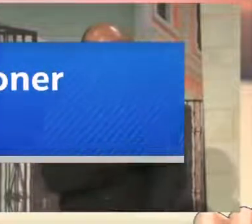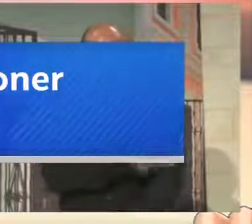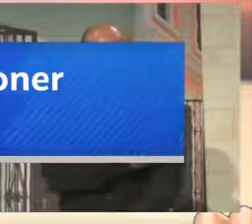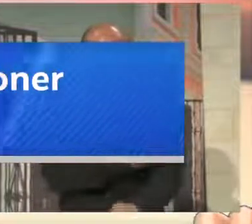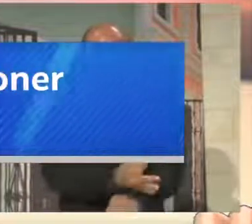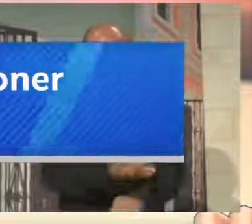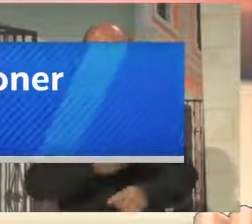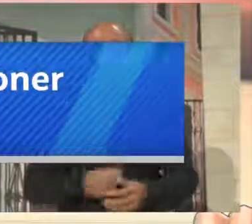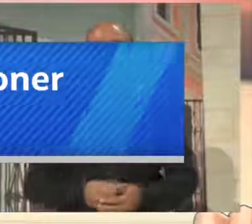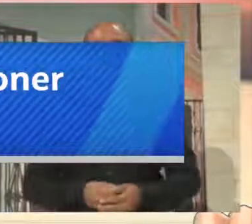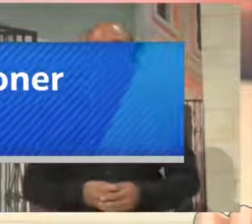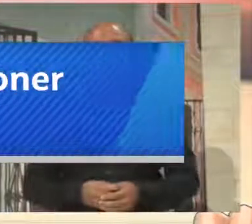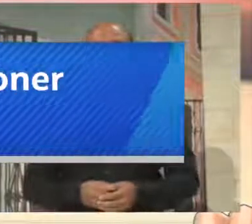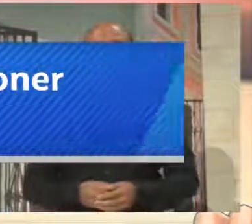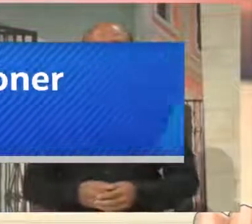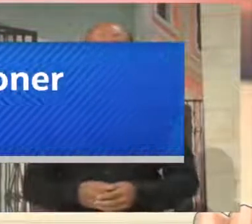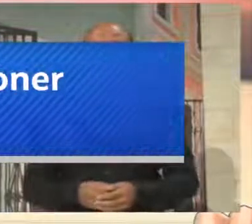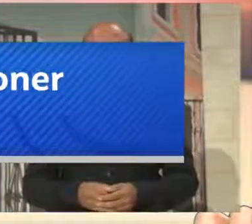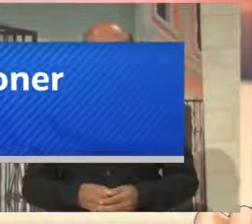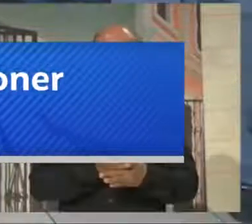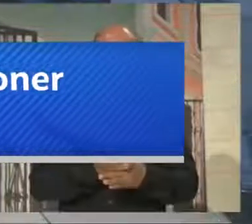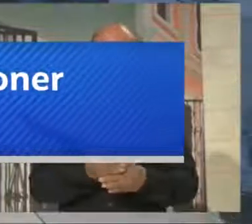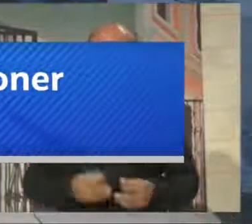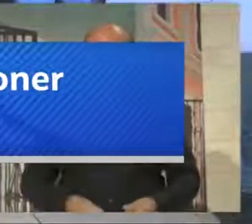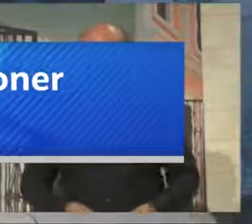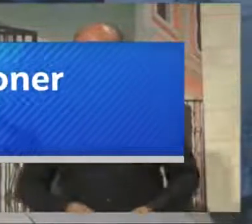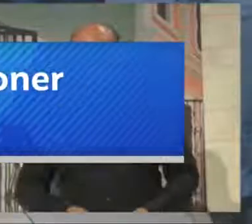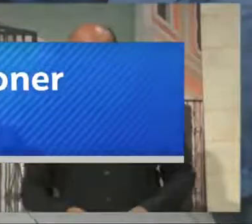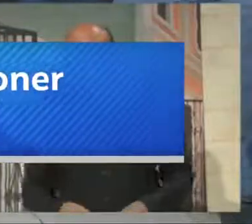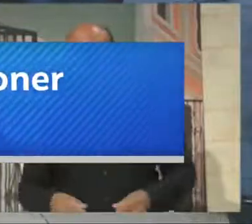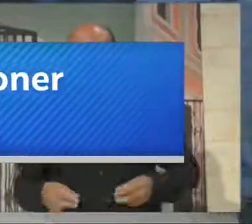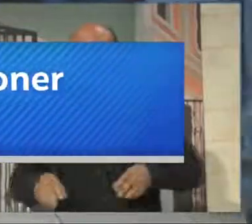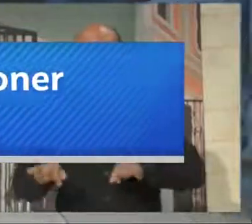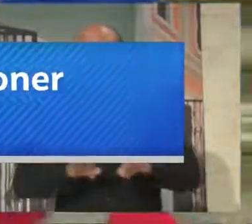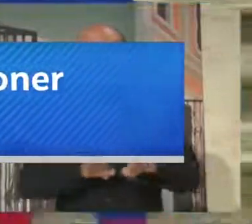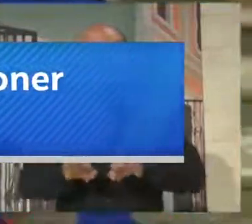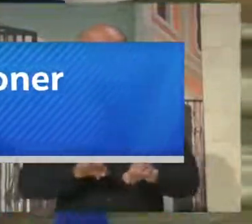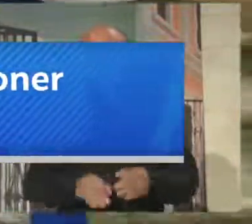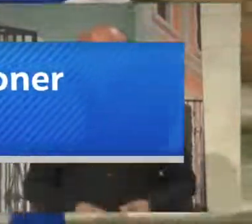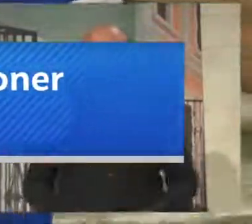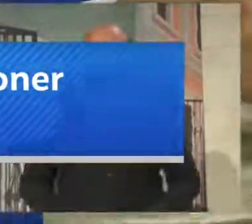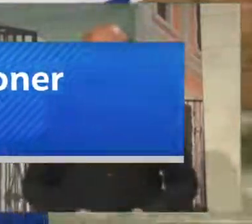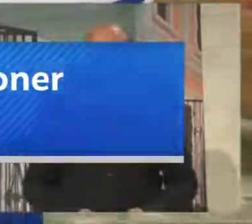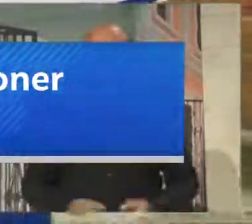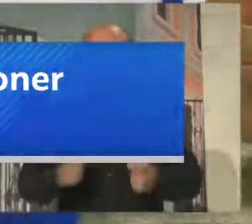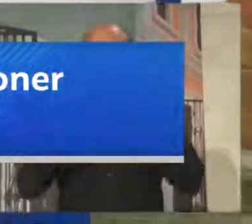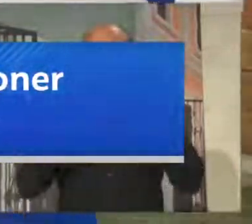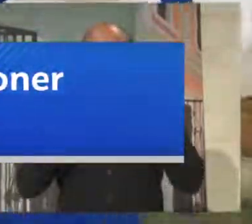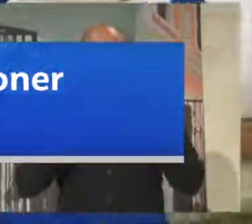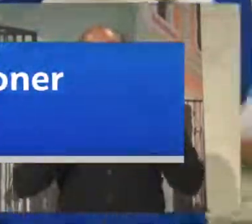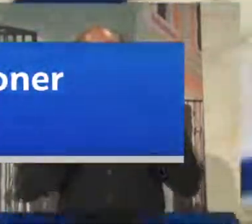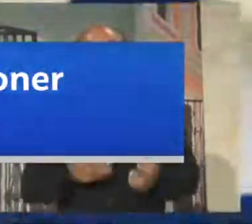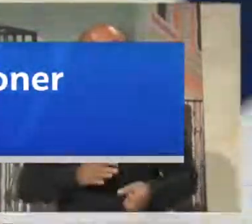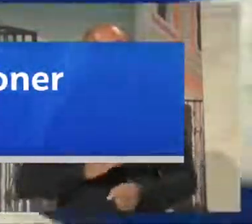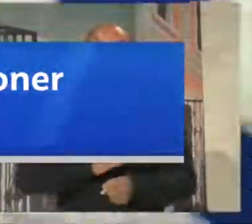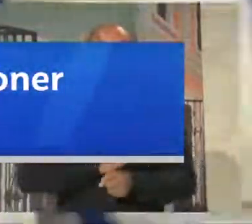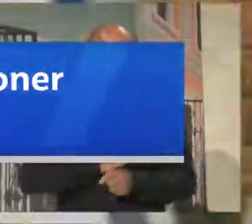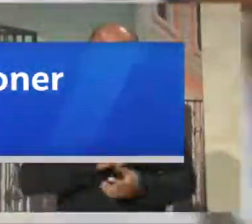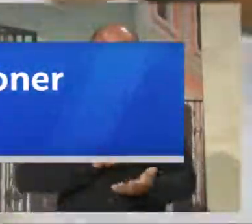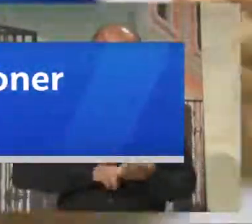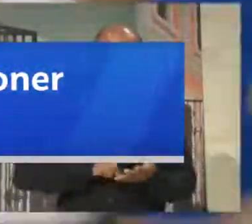bueno, y en general, como último, los jóvenes. Señaló que todas las acciones del DIF Tabasco se realizan en los 17 municipios del